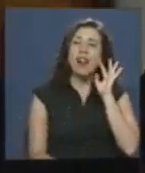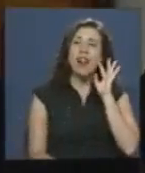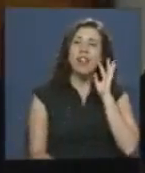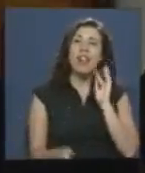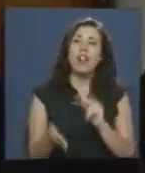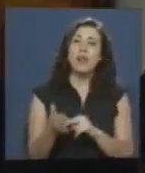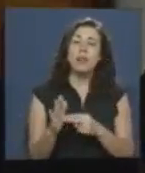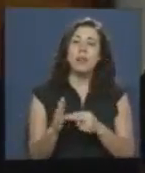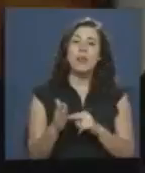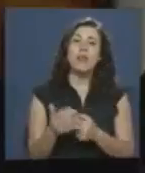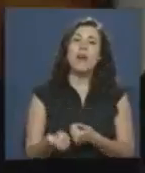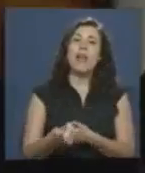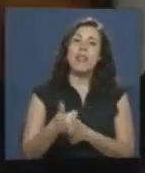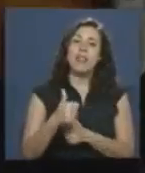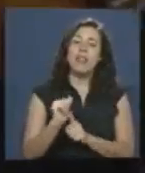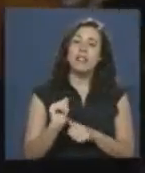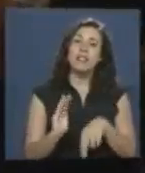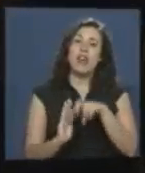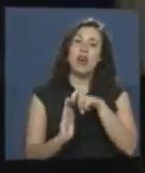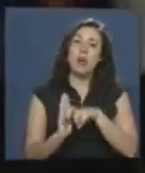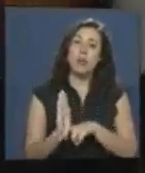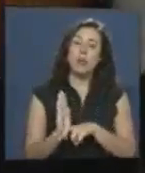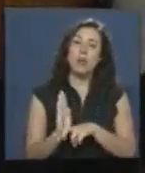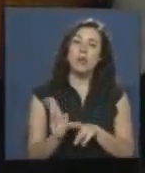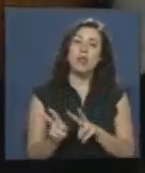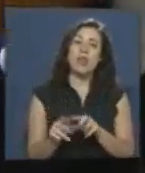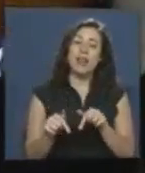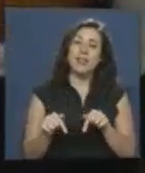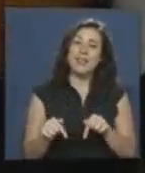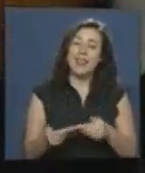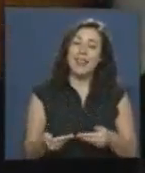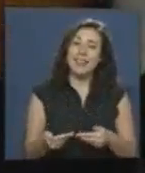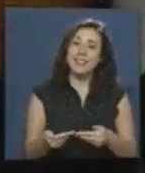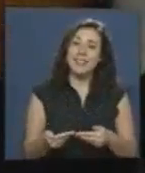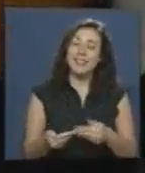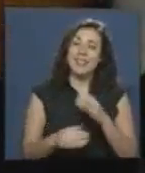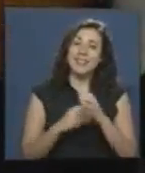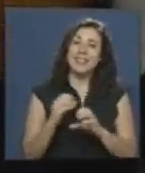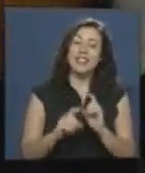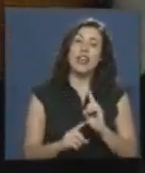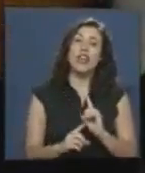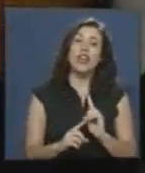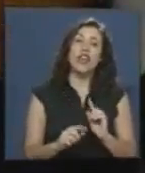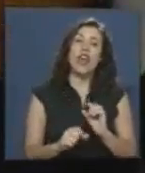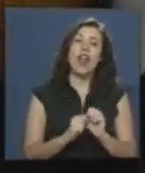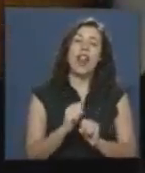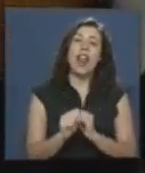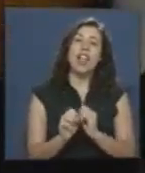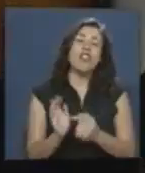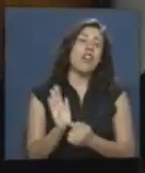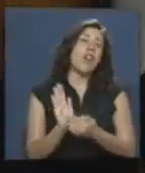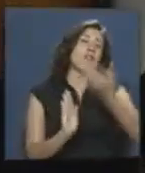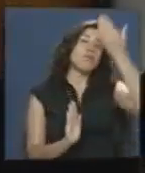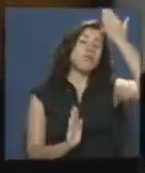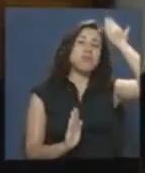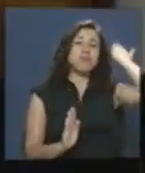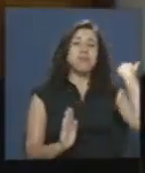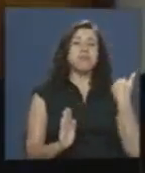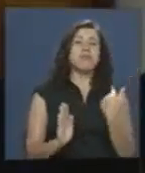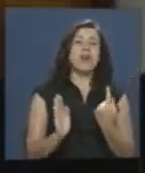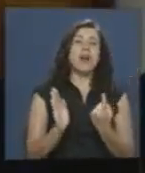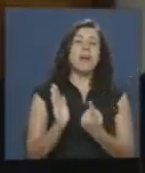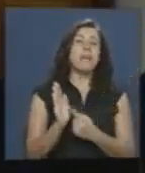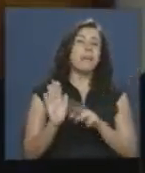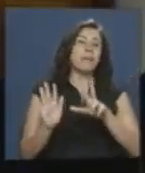los problemas, desafíos y proyectos que tiene este siglo y no el año en que esta Constitución fue creada, la década de